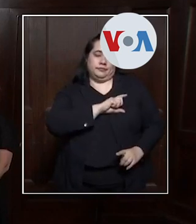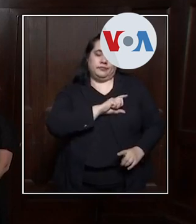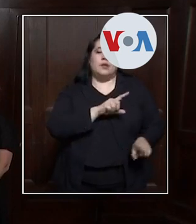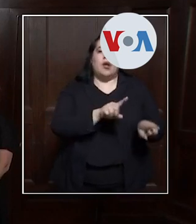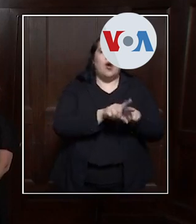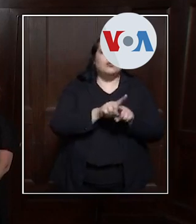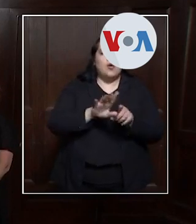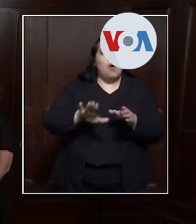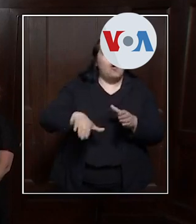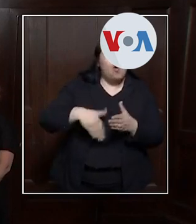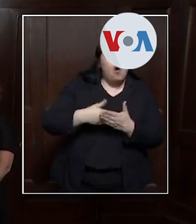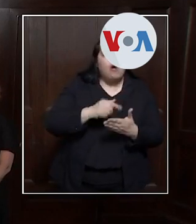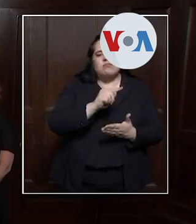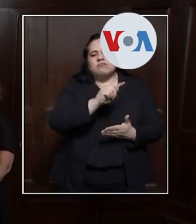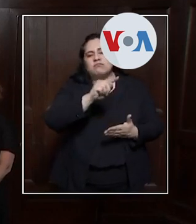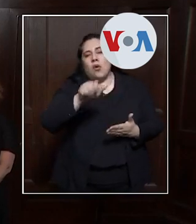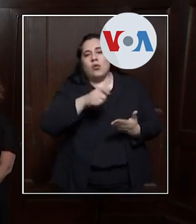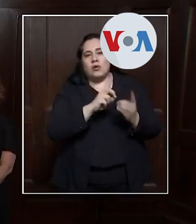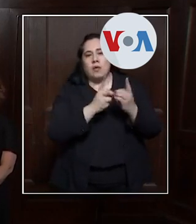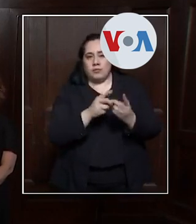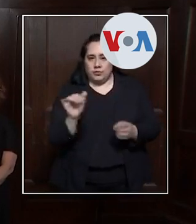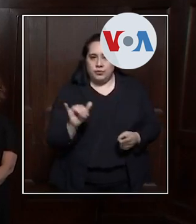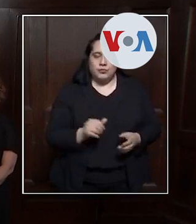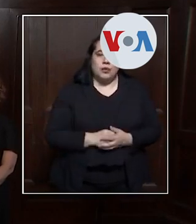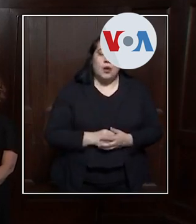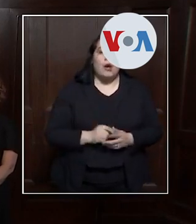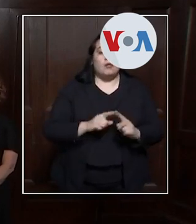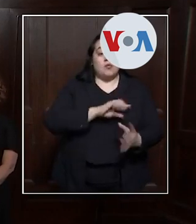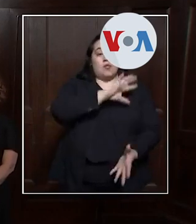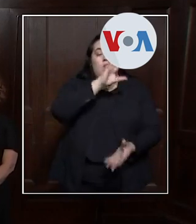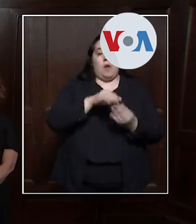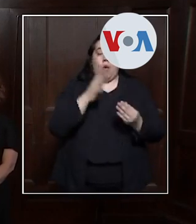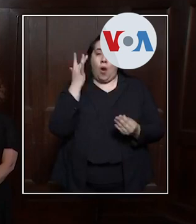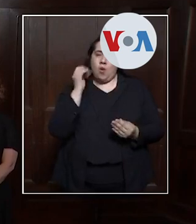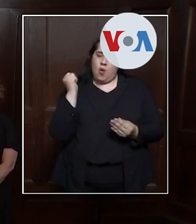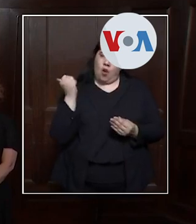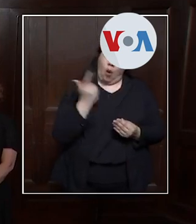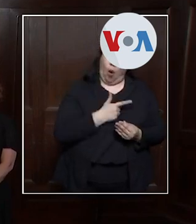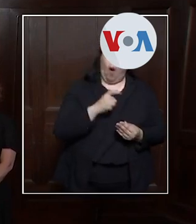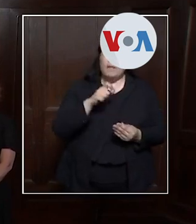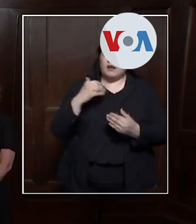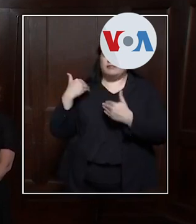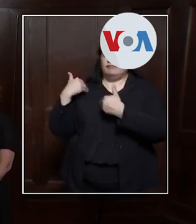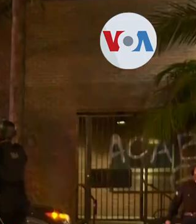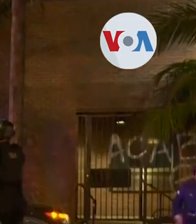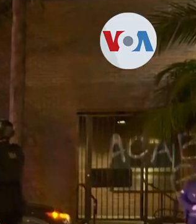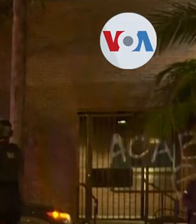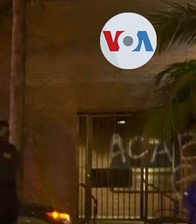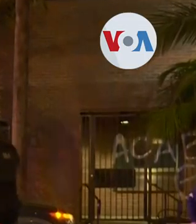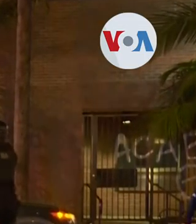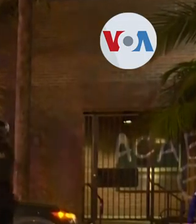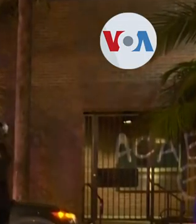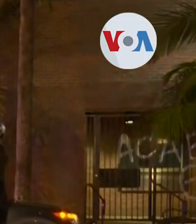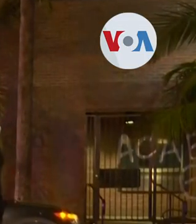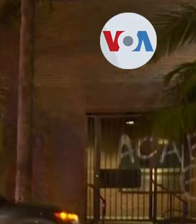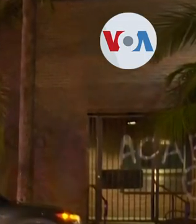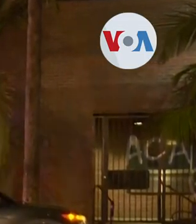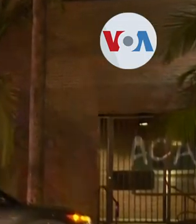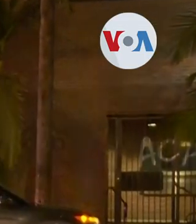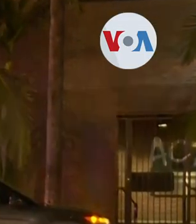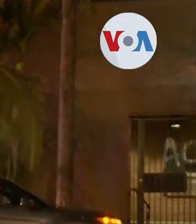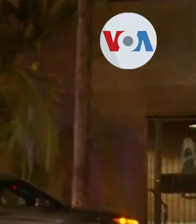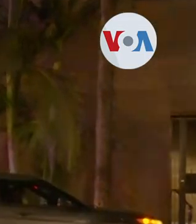y todos los otros departamentos también. Según el alcalde, el propio Departamento de Policía, el cual asegura tiene la